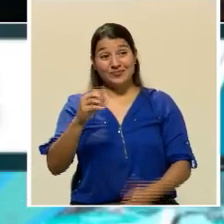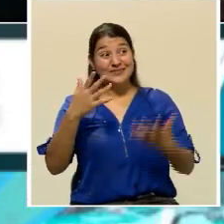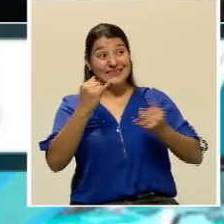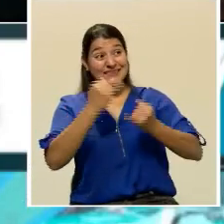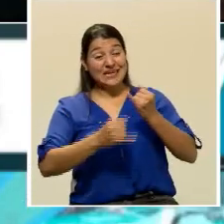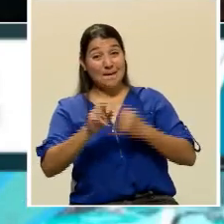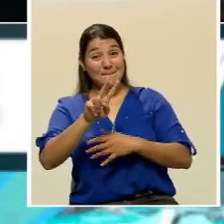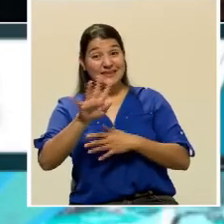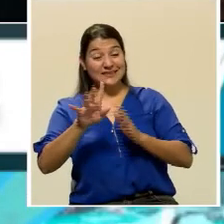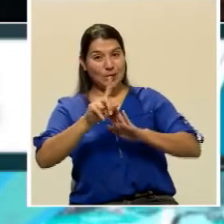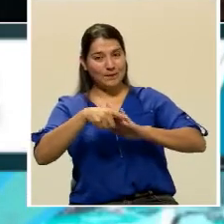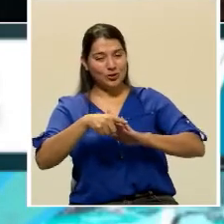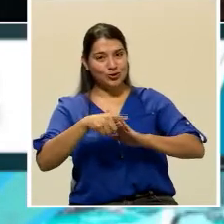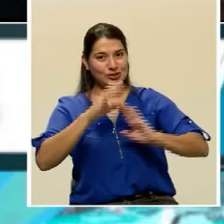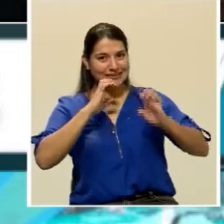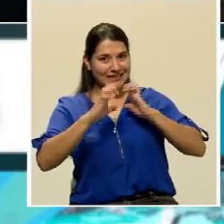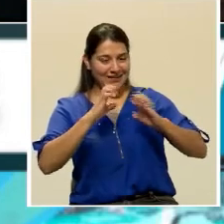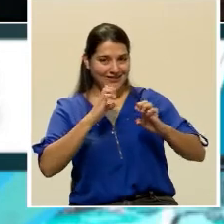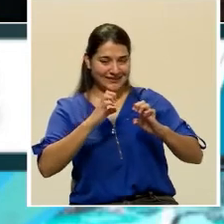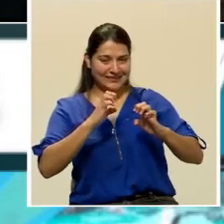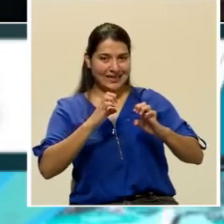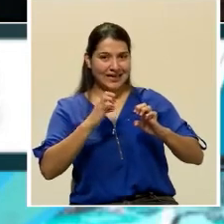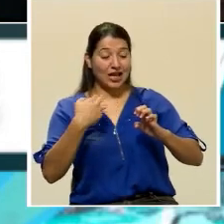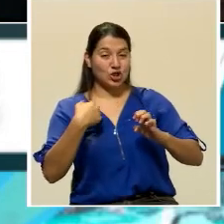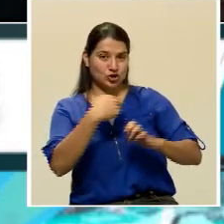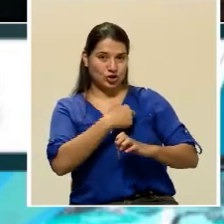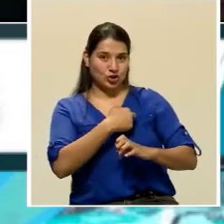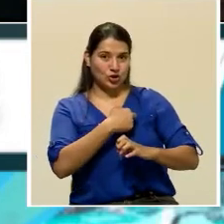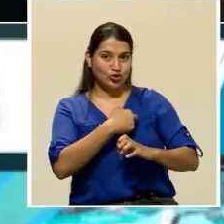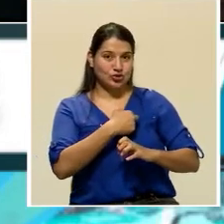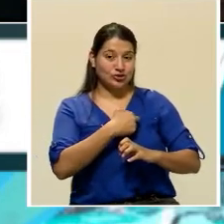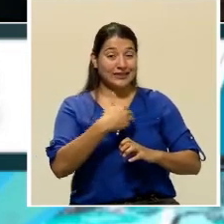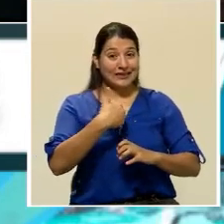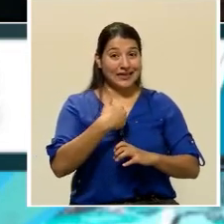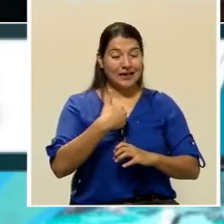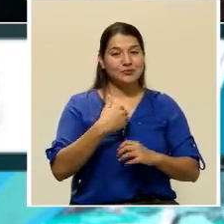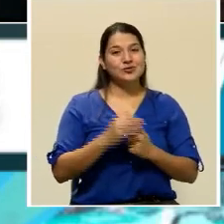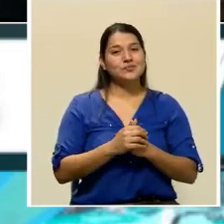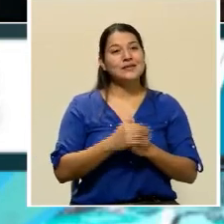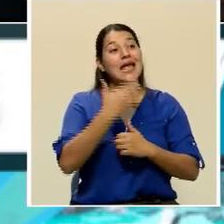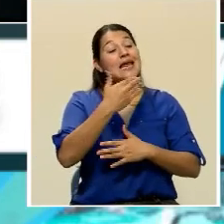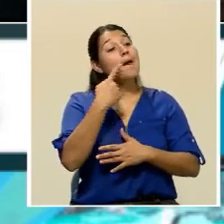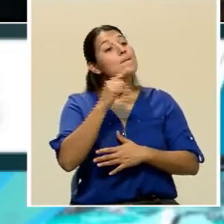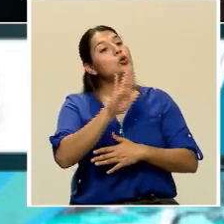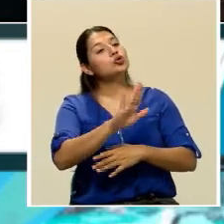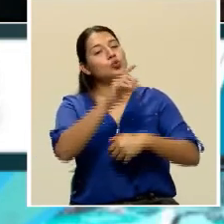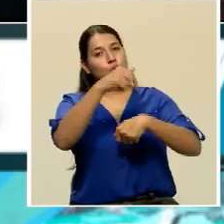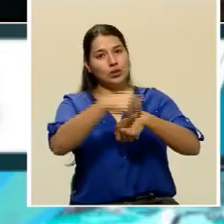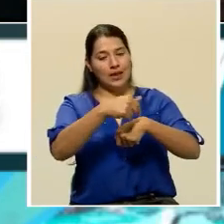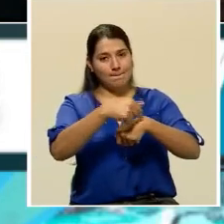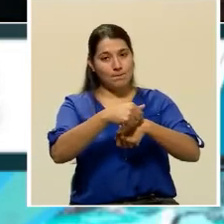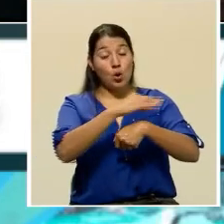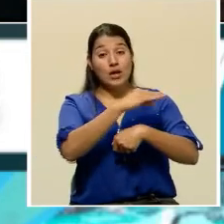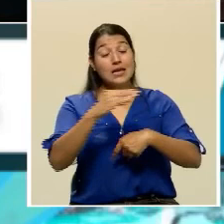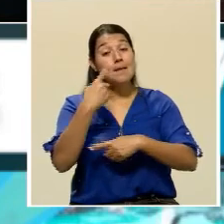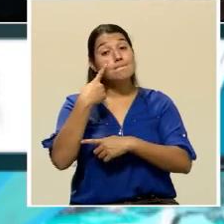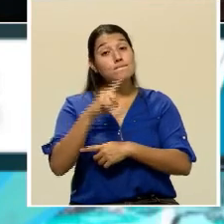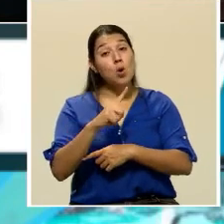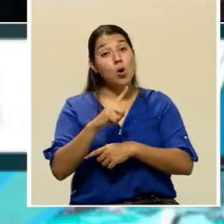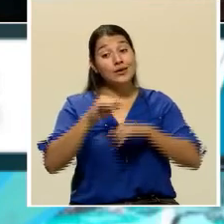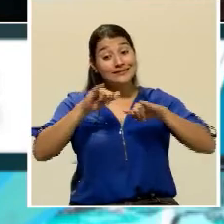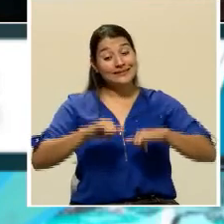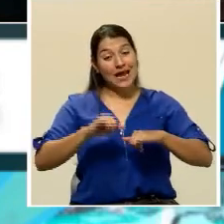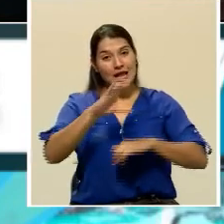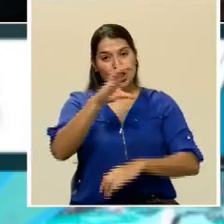los 25 minutos que inicialmente pensamos que eran más generosos. Gracias por su tiempo y por estar en el